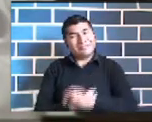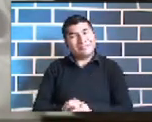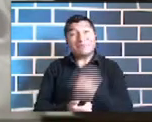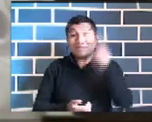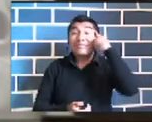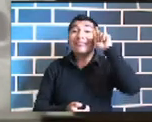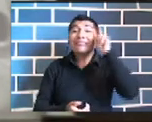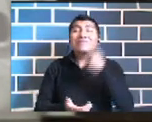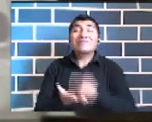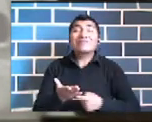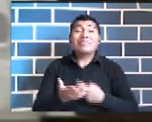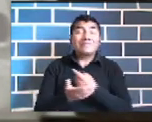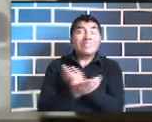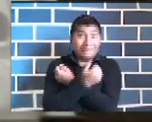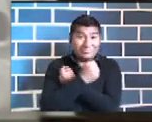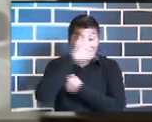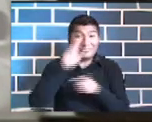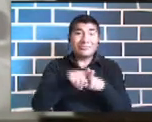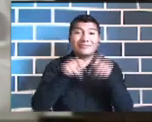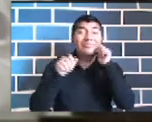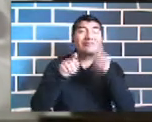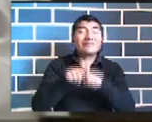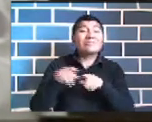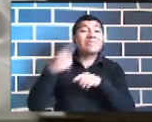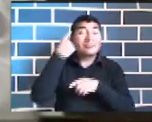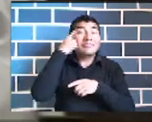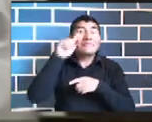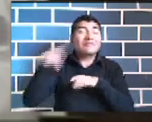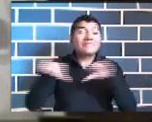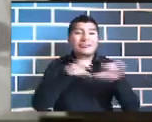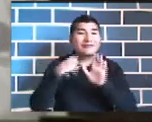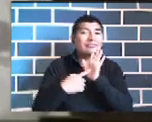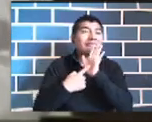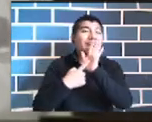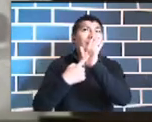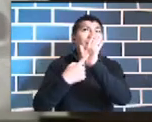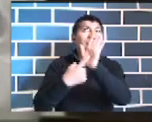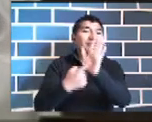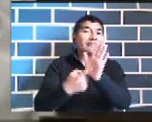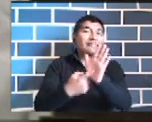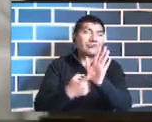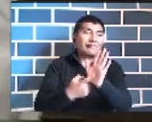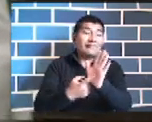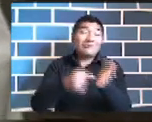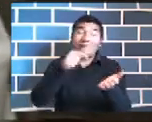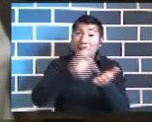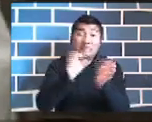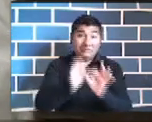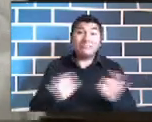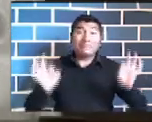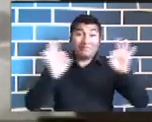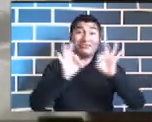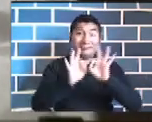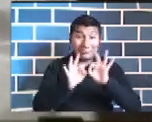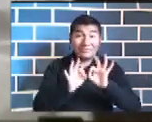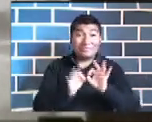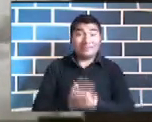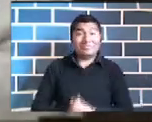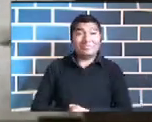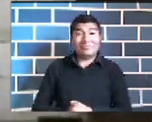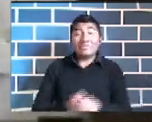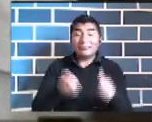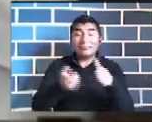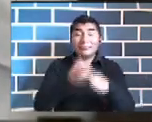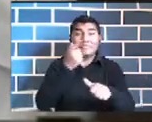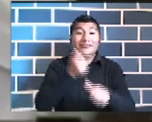¿Para qué, queridos hermanos? Para hacer presencia. Esto es importante. La